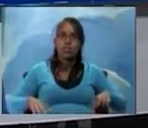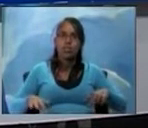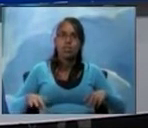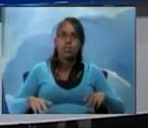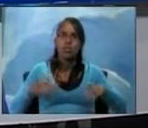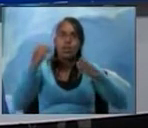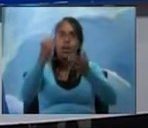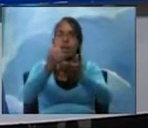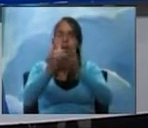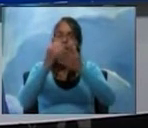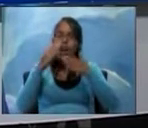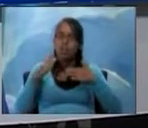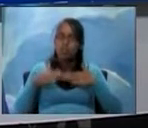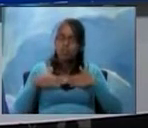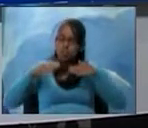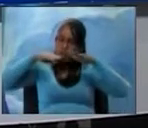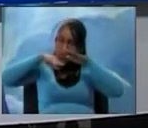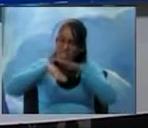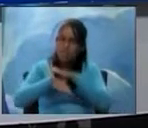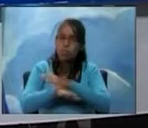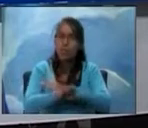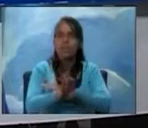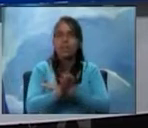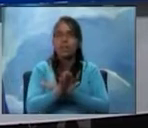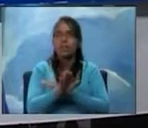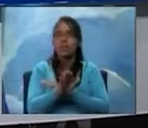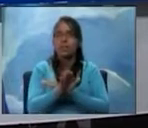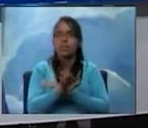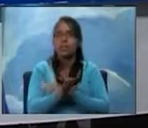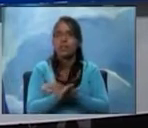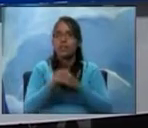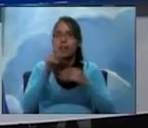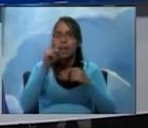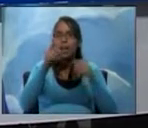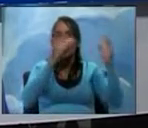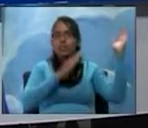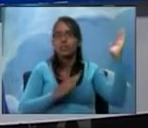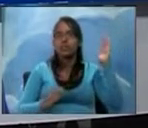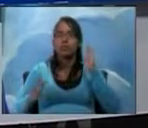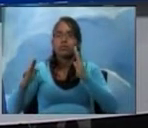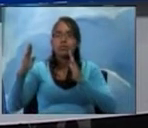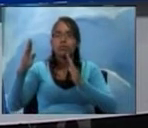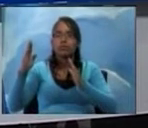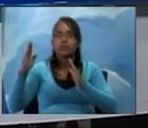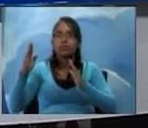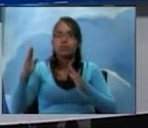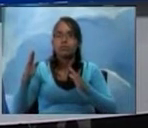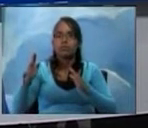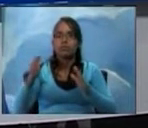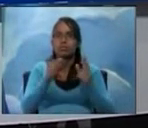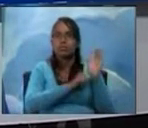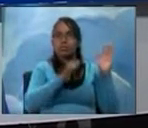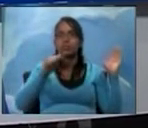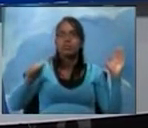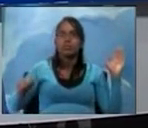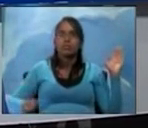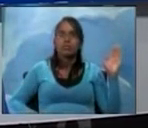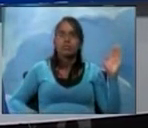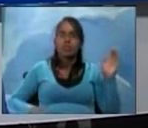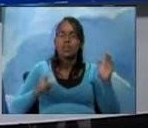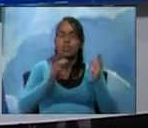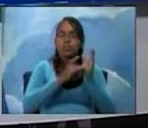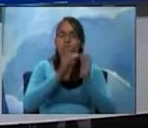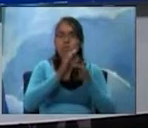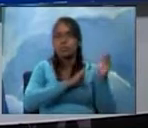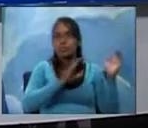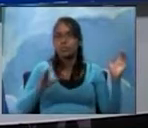cintura. Ayúdame a sumergirme. Ayúdame a sumergirme. En tu presencia. En tu presencia. Señor Jesús.